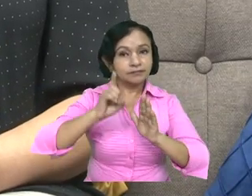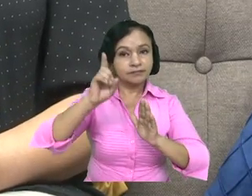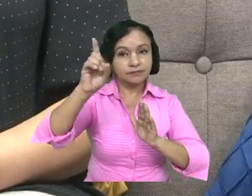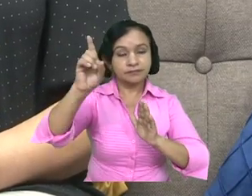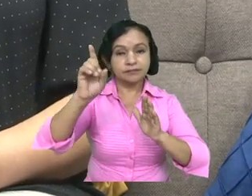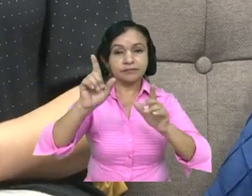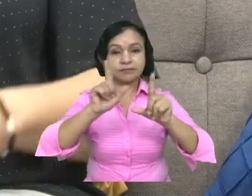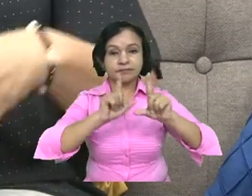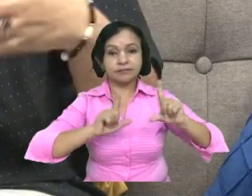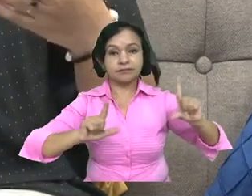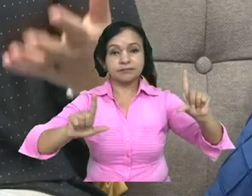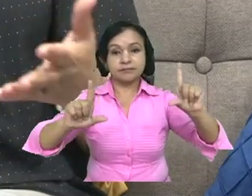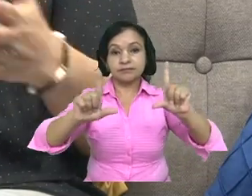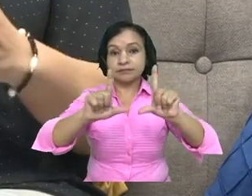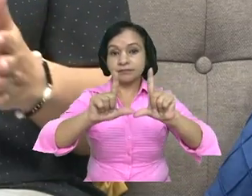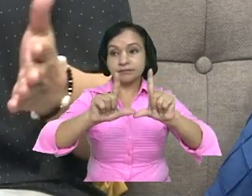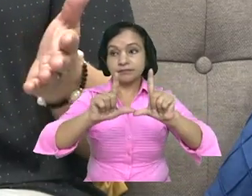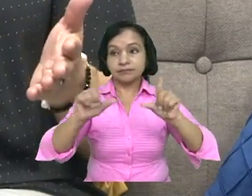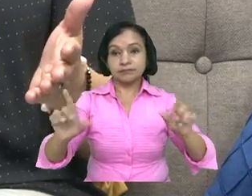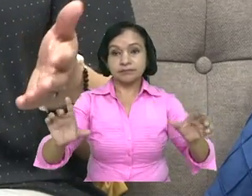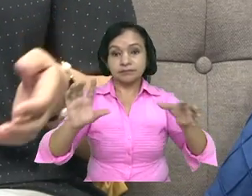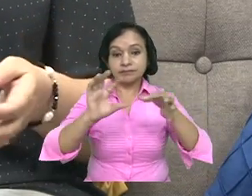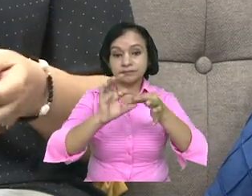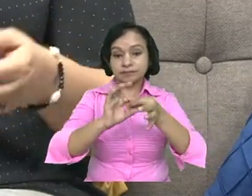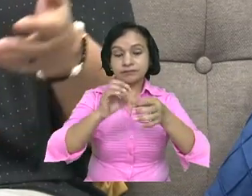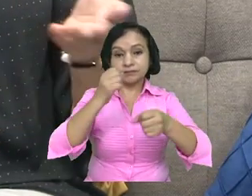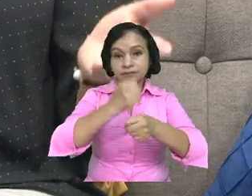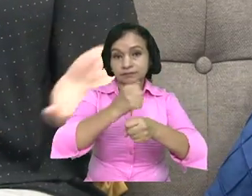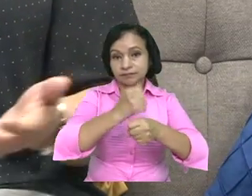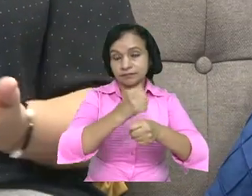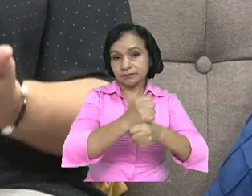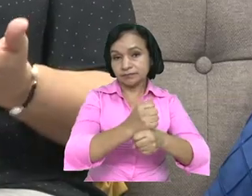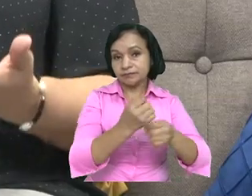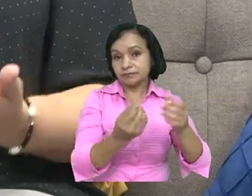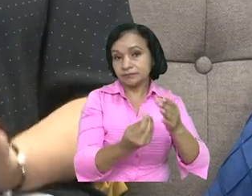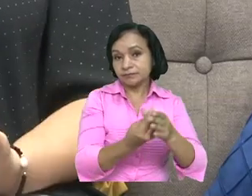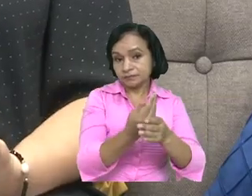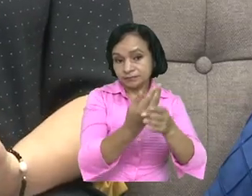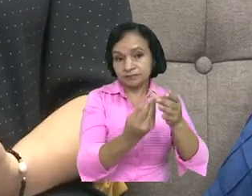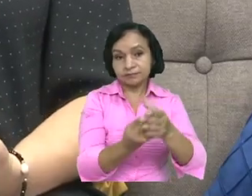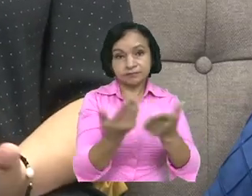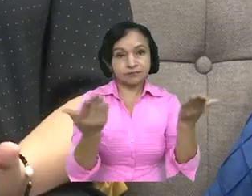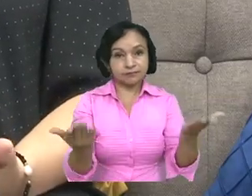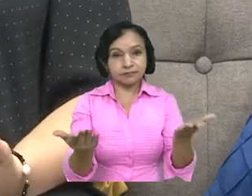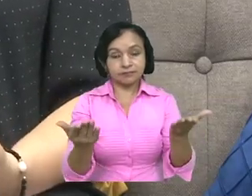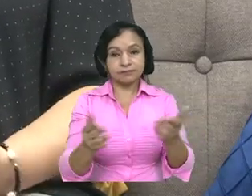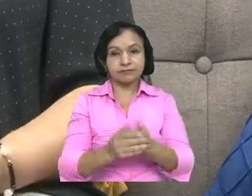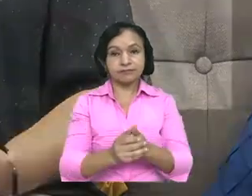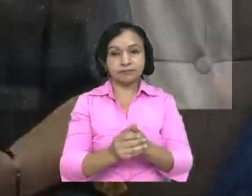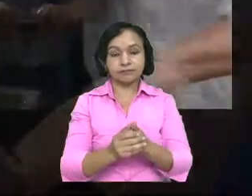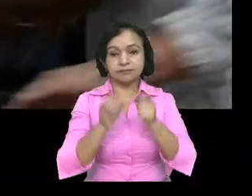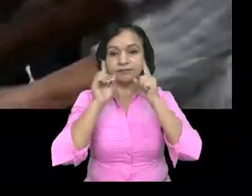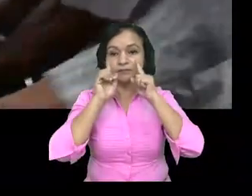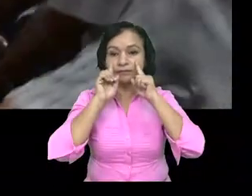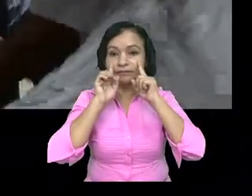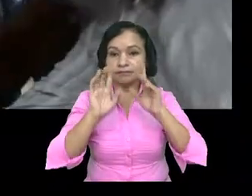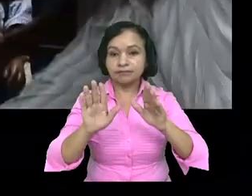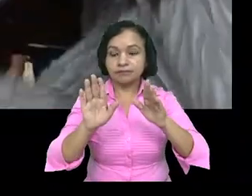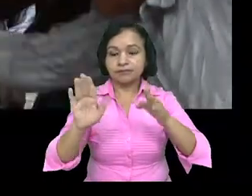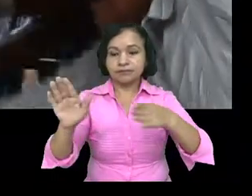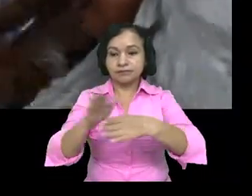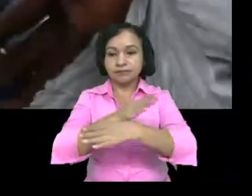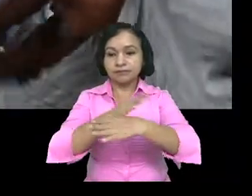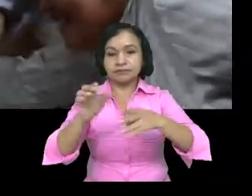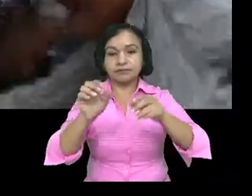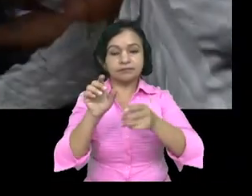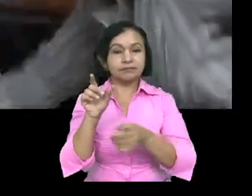las comunidades. Pero si a eso le sumamos, ese es el trabajo productivo, porque tenés también la crianza de especies menores, ¿verdad?, como